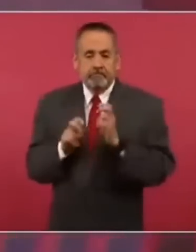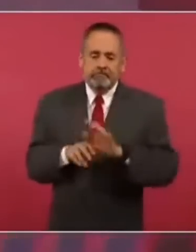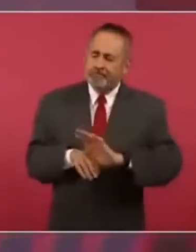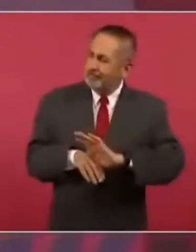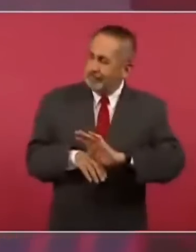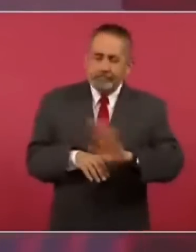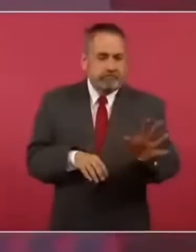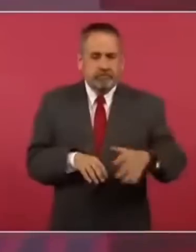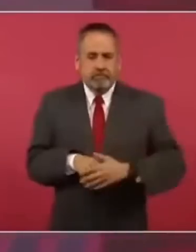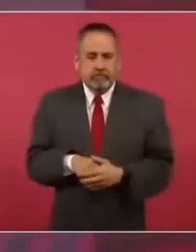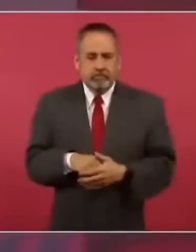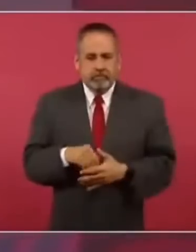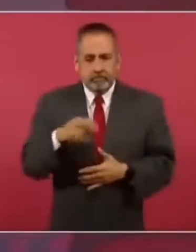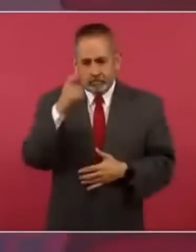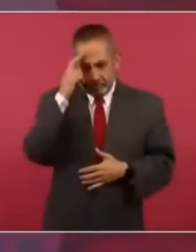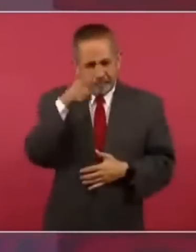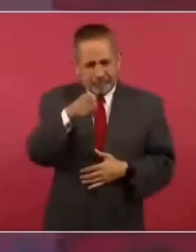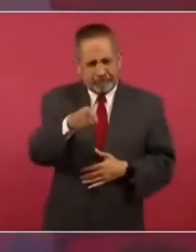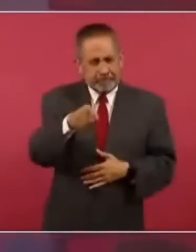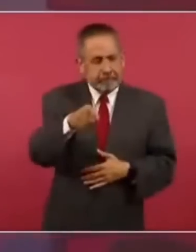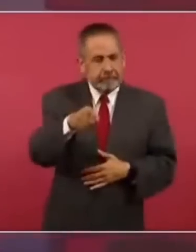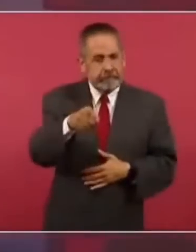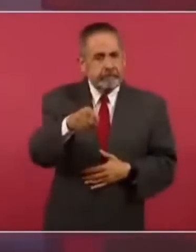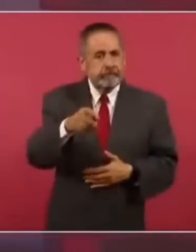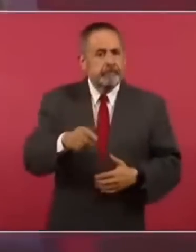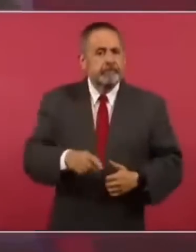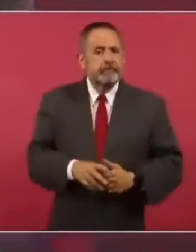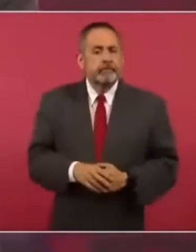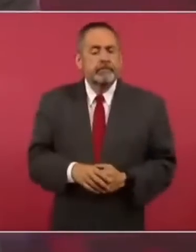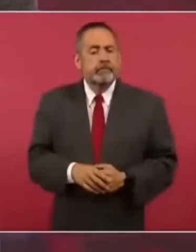Recuerden ustedes que el robalo es el único